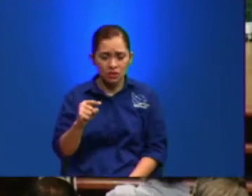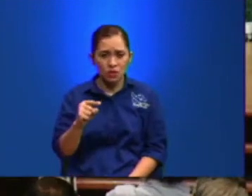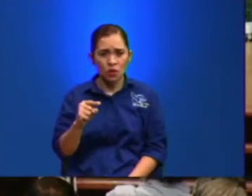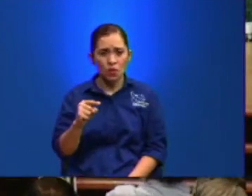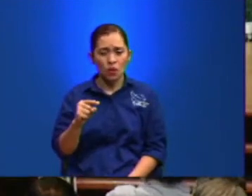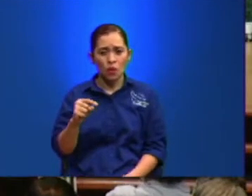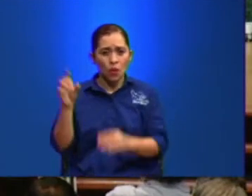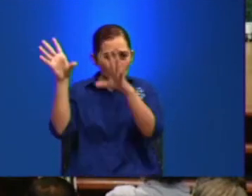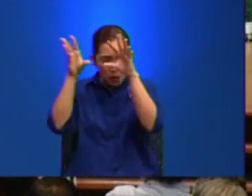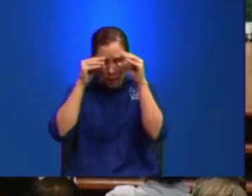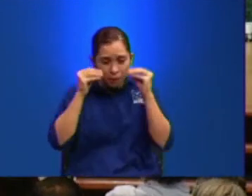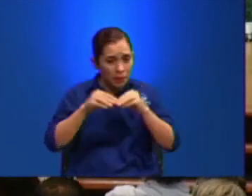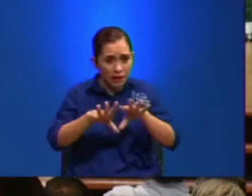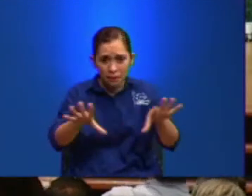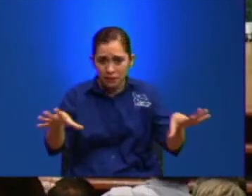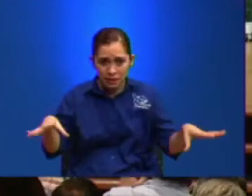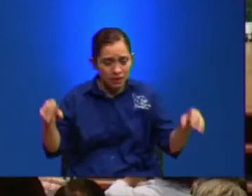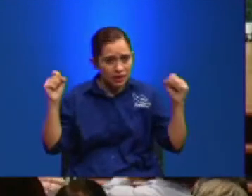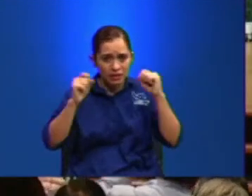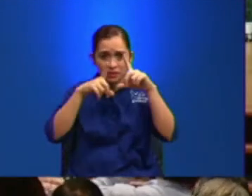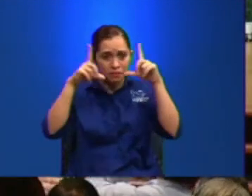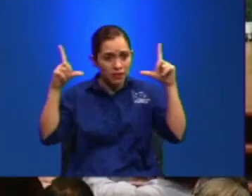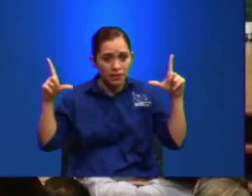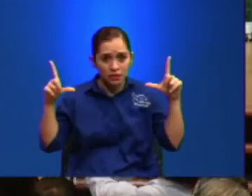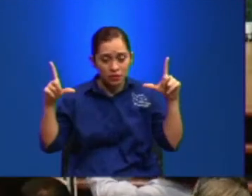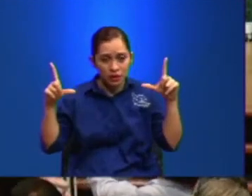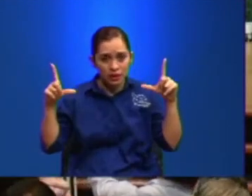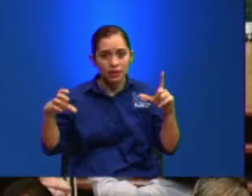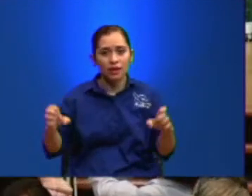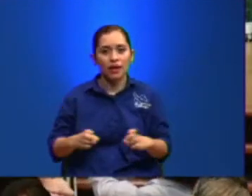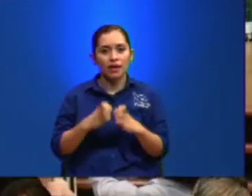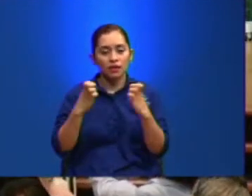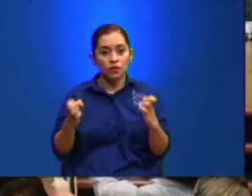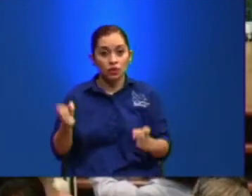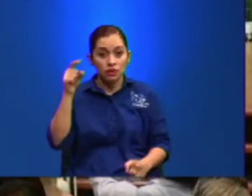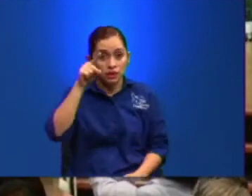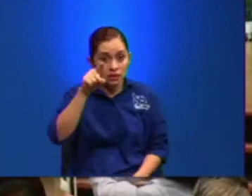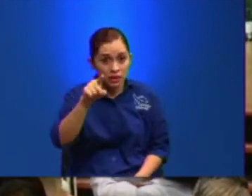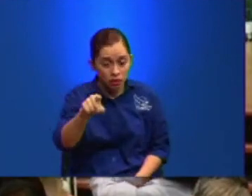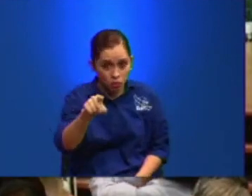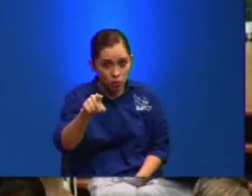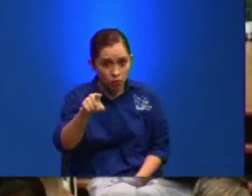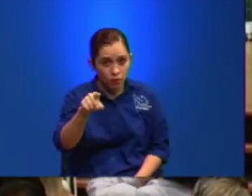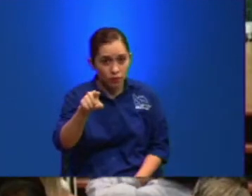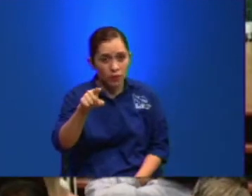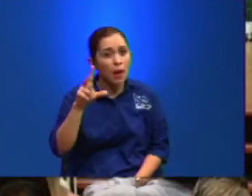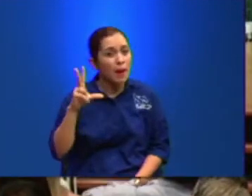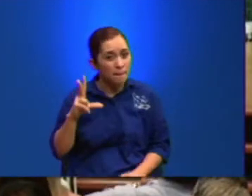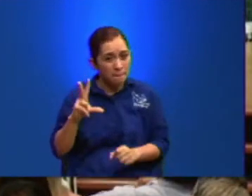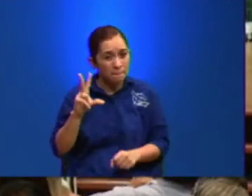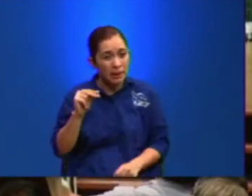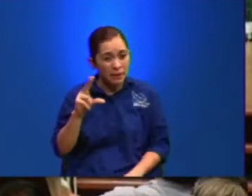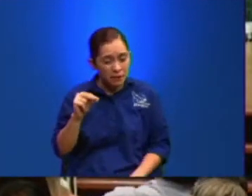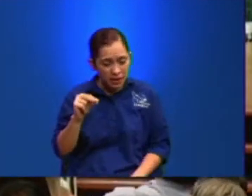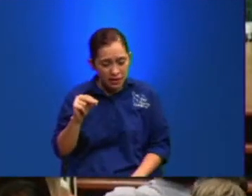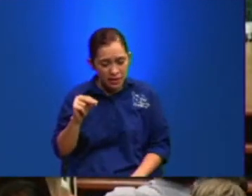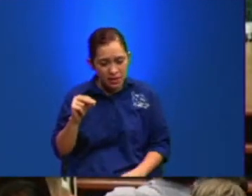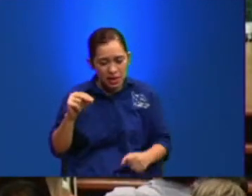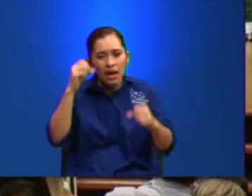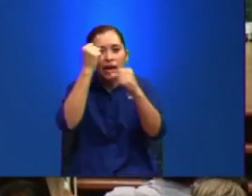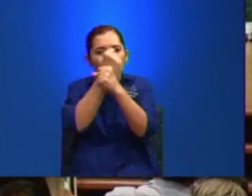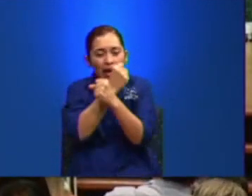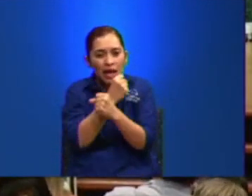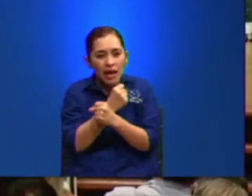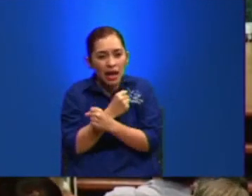entonces y entonces si tú dejas que el amor el dinero y todos estos que